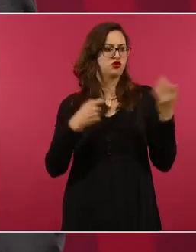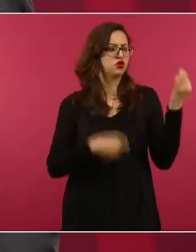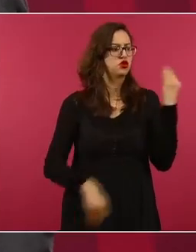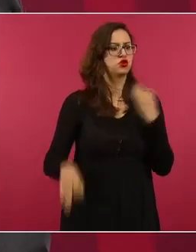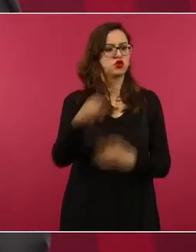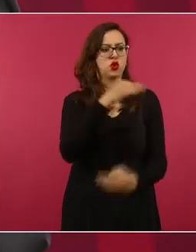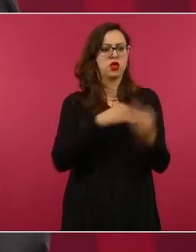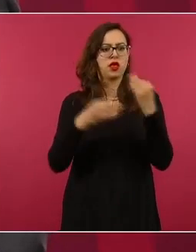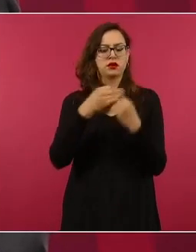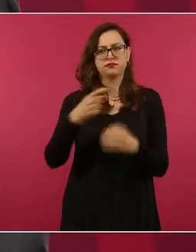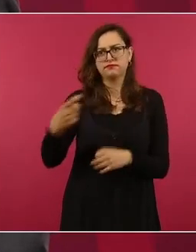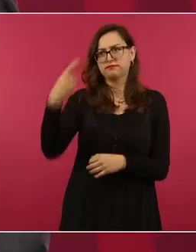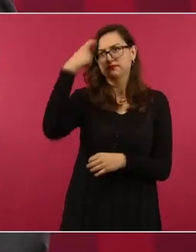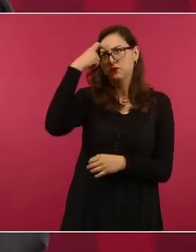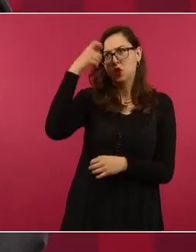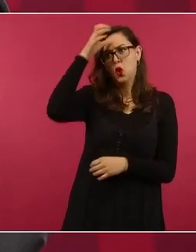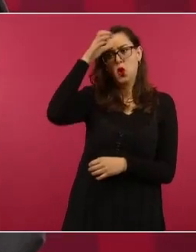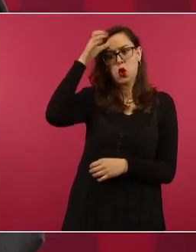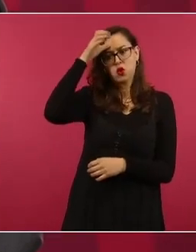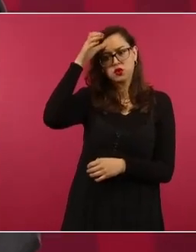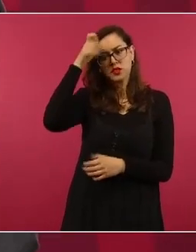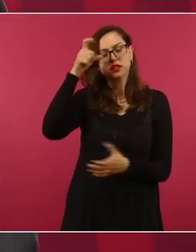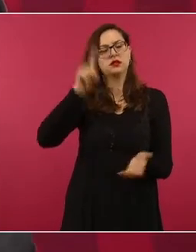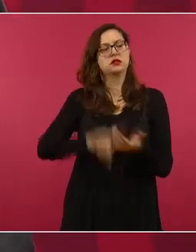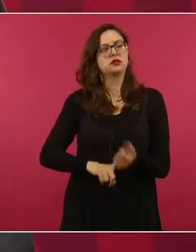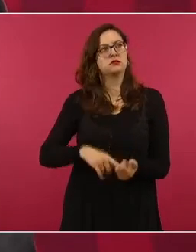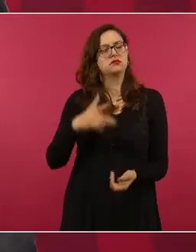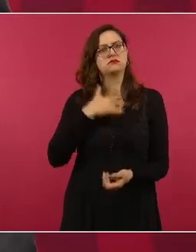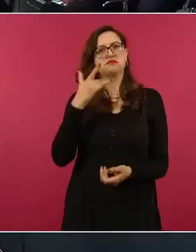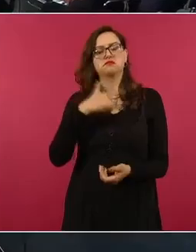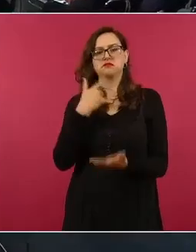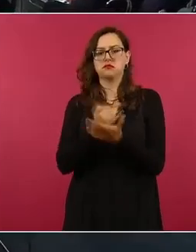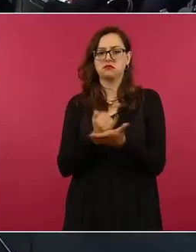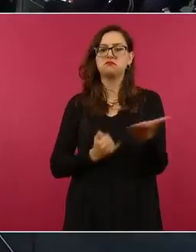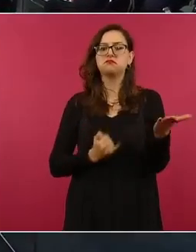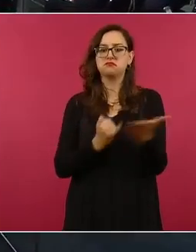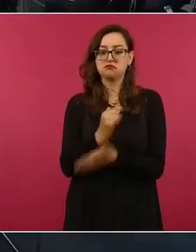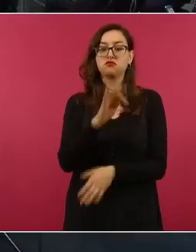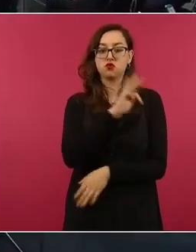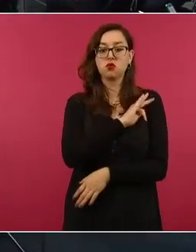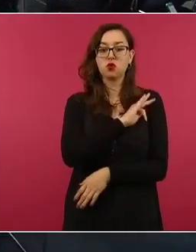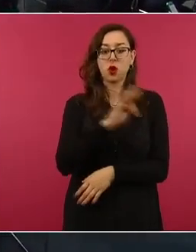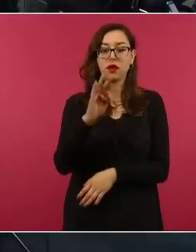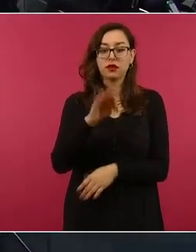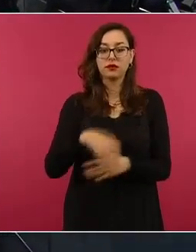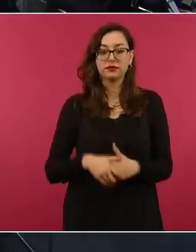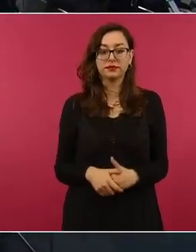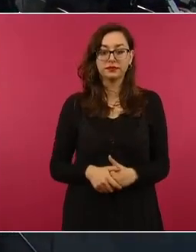conciencia, tiene criterio y decide libremente.